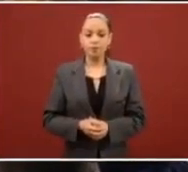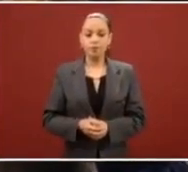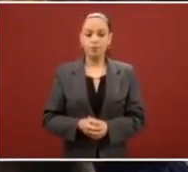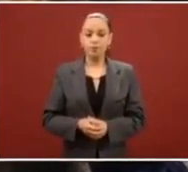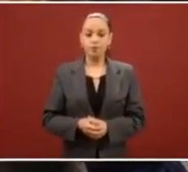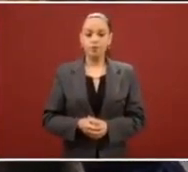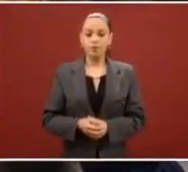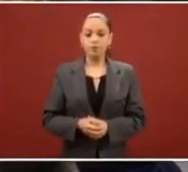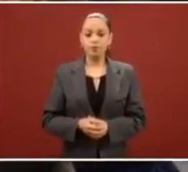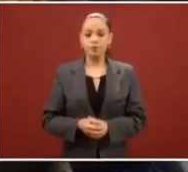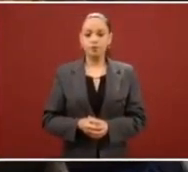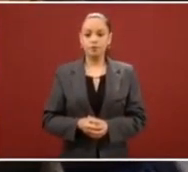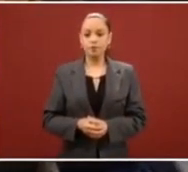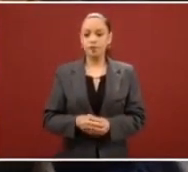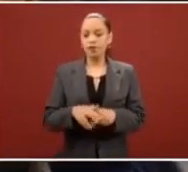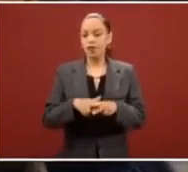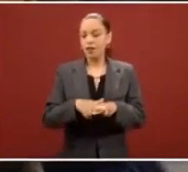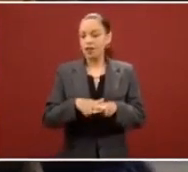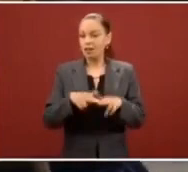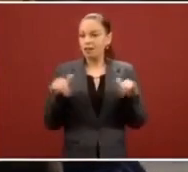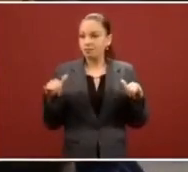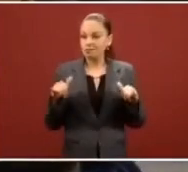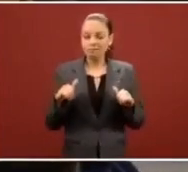de nadie.